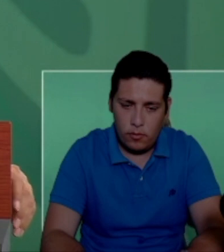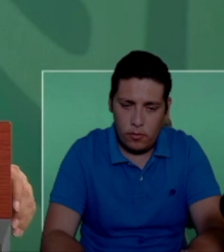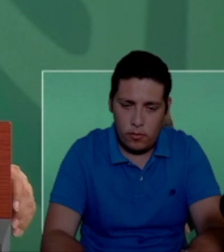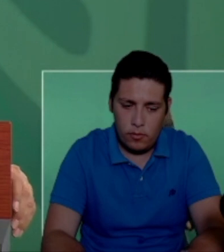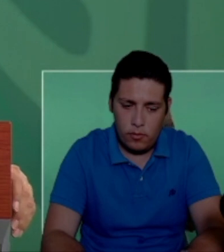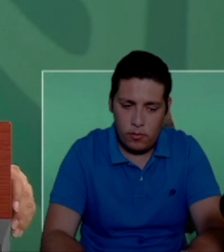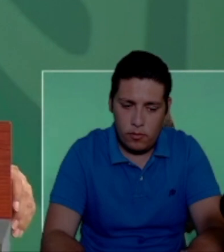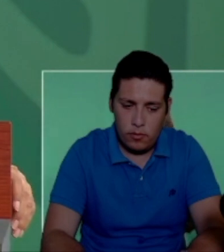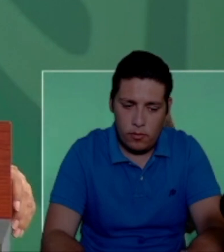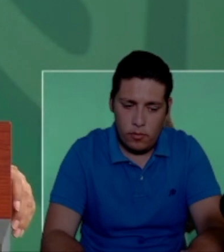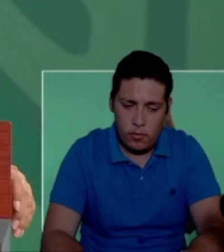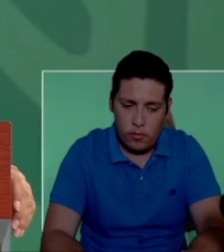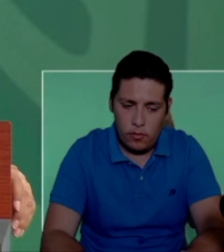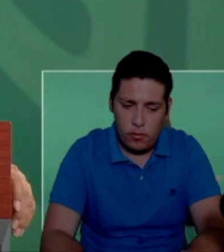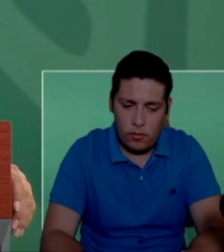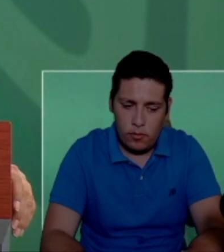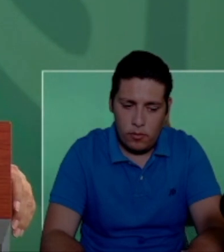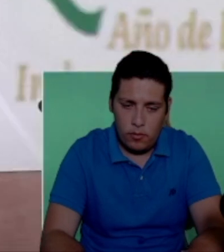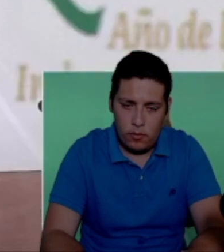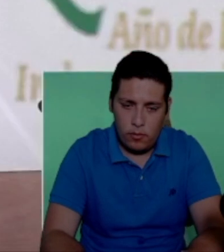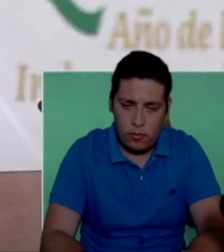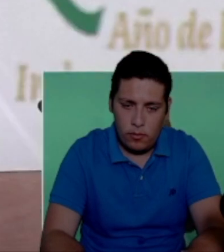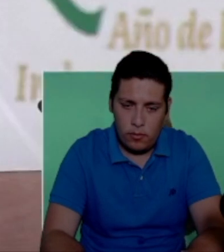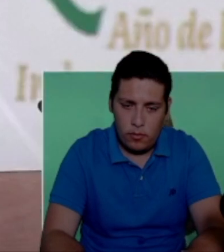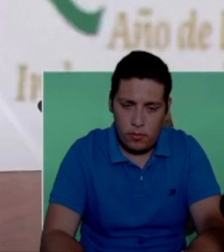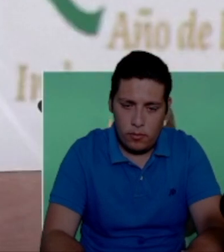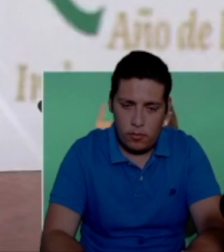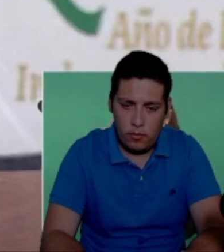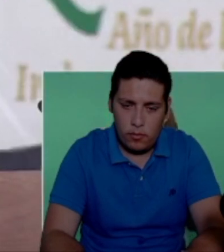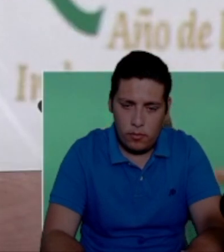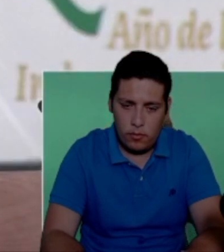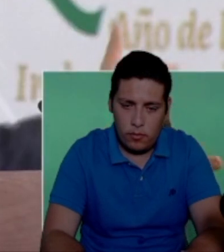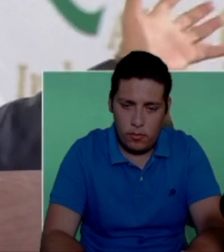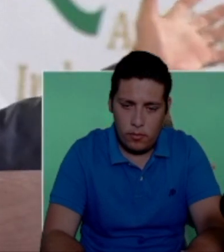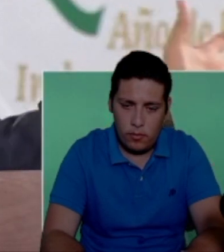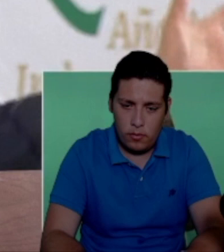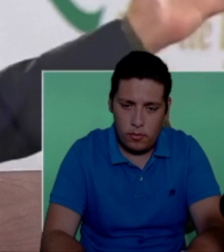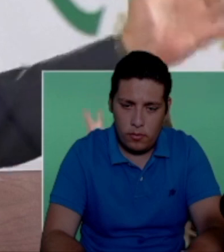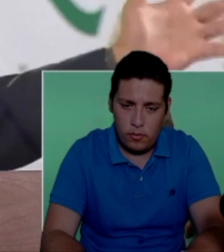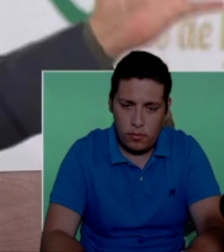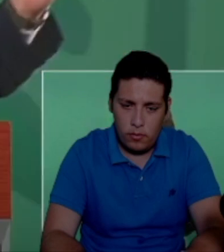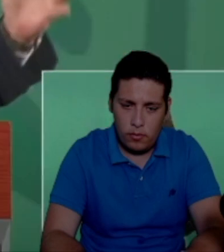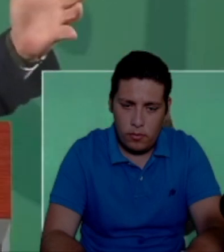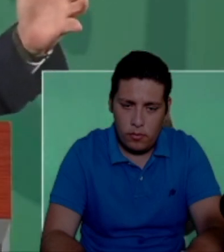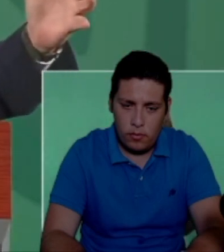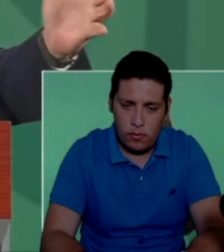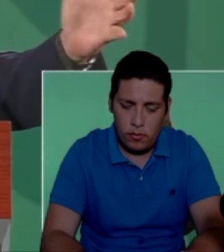y no permitían que nadie más. Tenían el control de las puertas